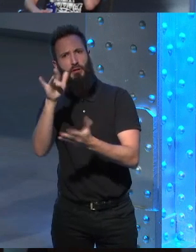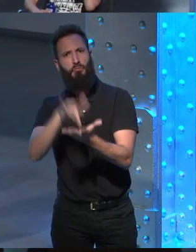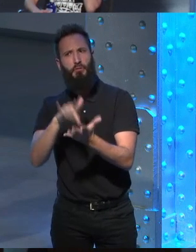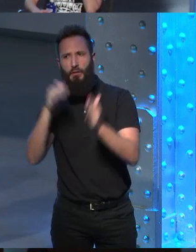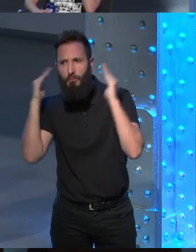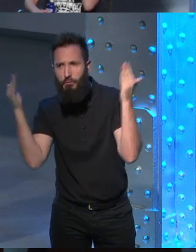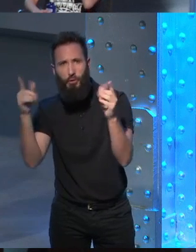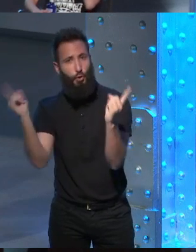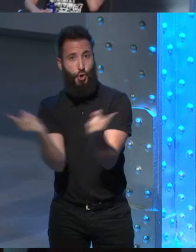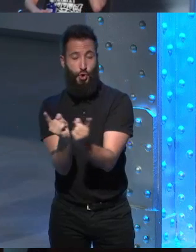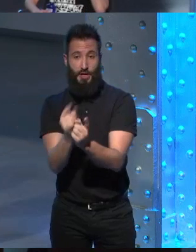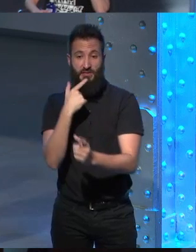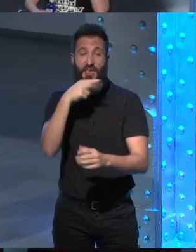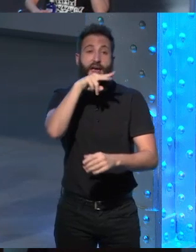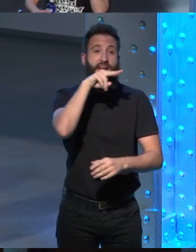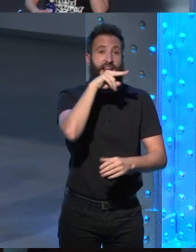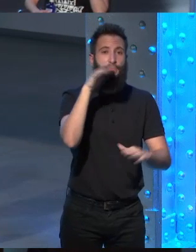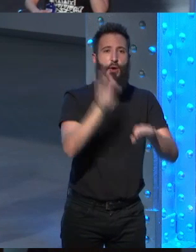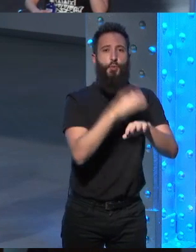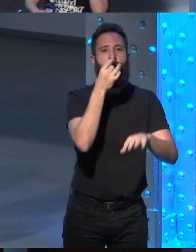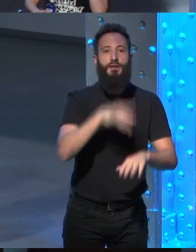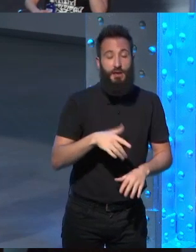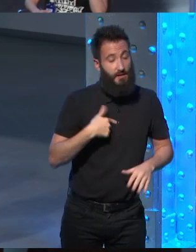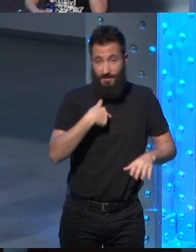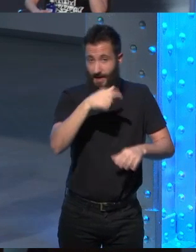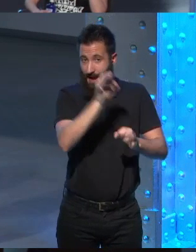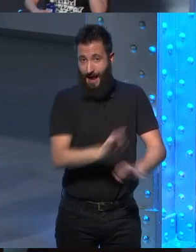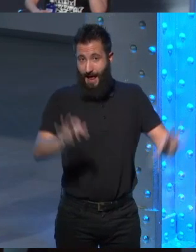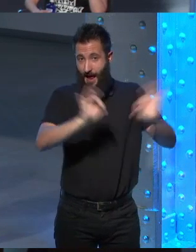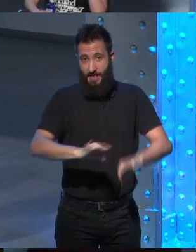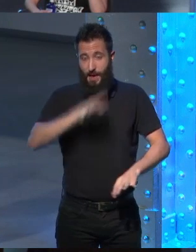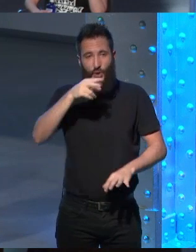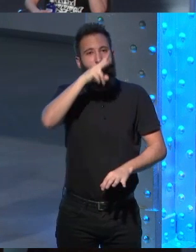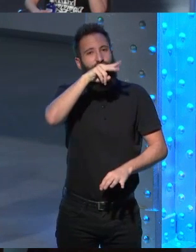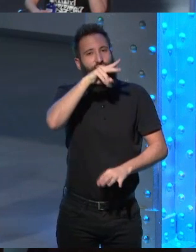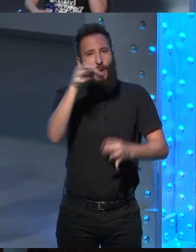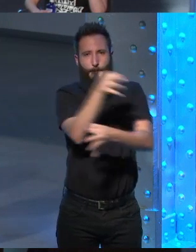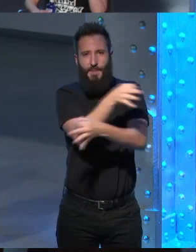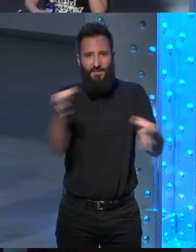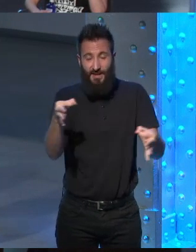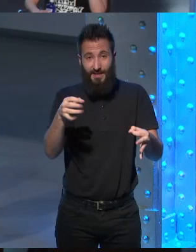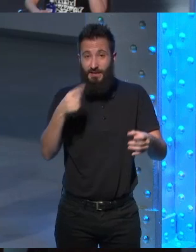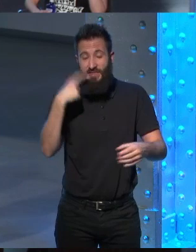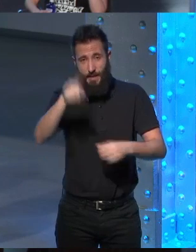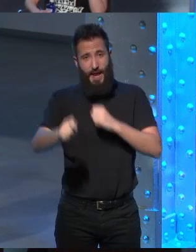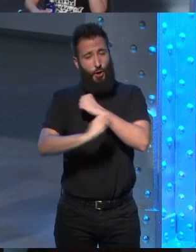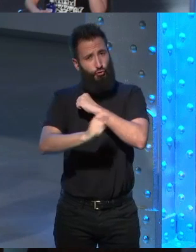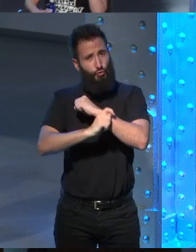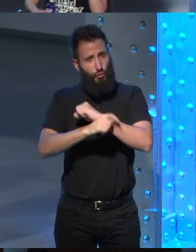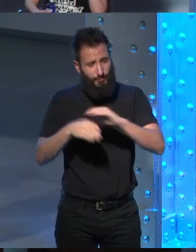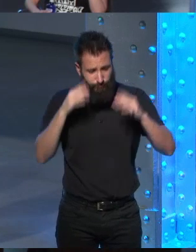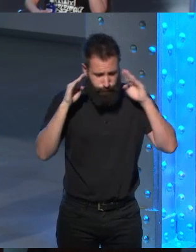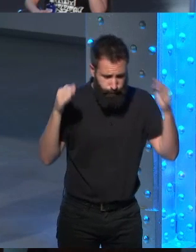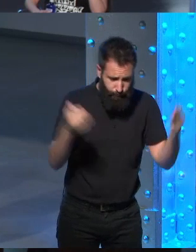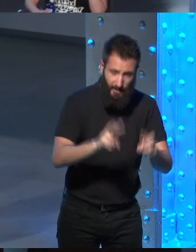nadie, señores, porque la narrativa es perfecta y este es, no sé si el truco, pero es el recurso retórico perfecto para poder ahondar en todos esos temas tan variados